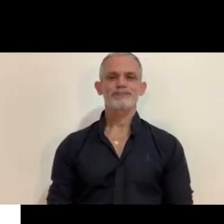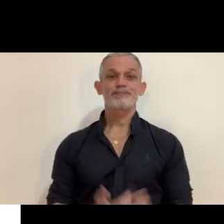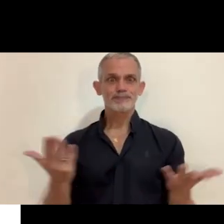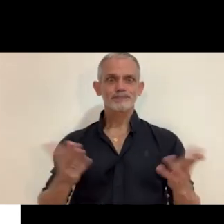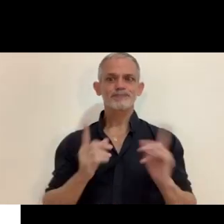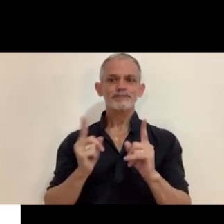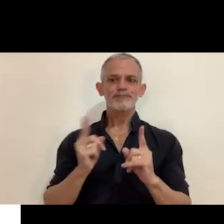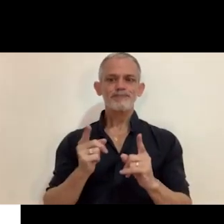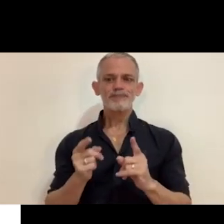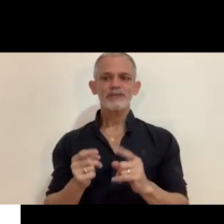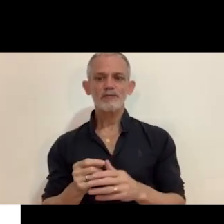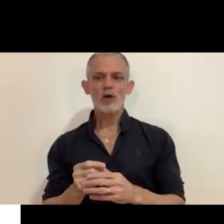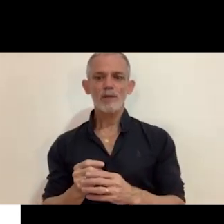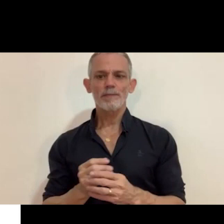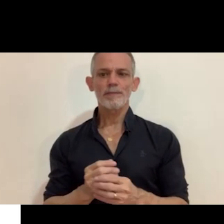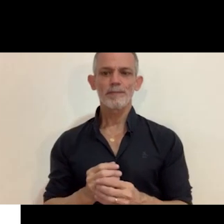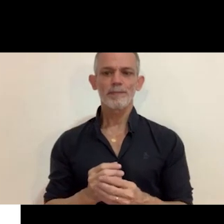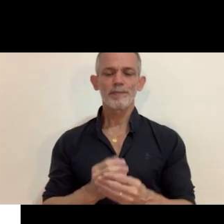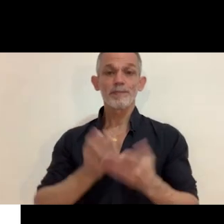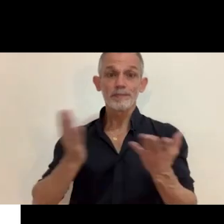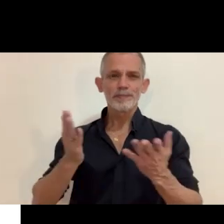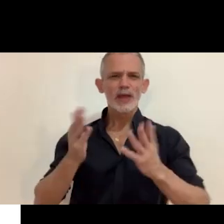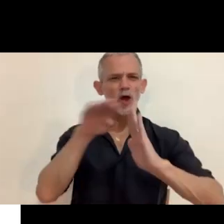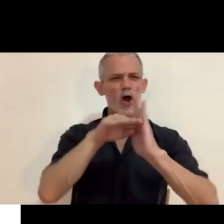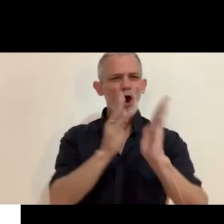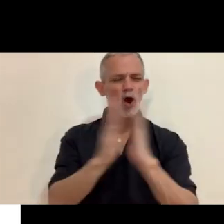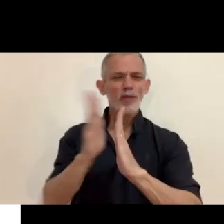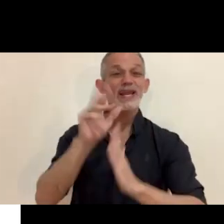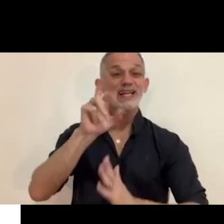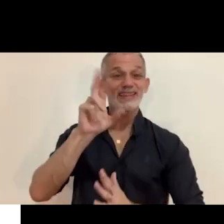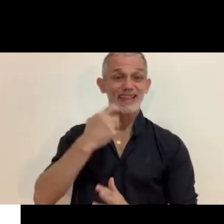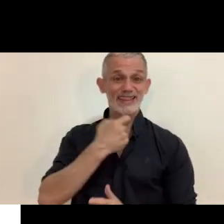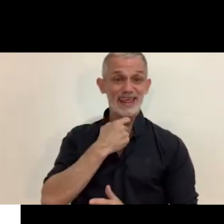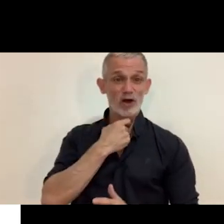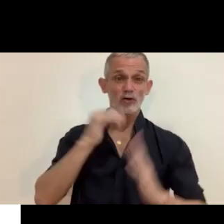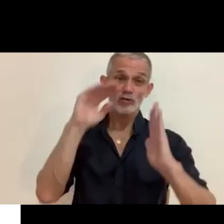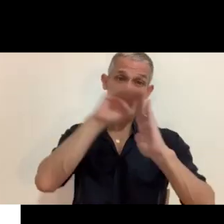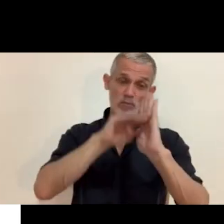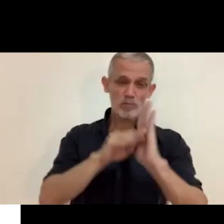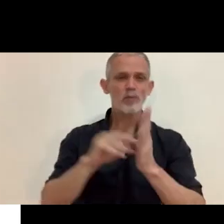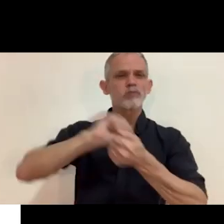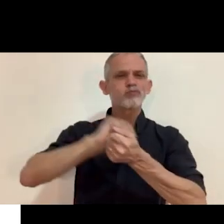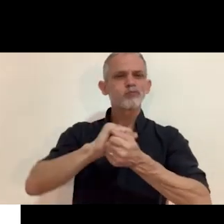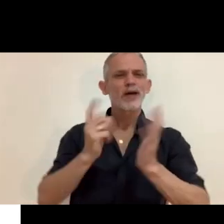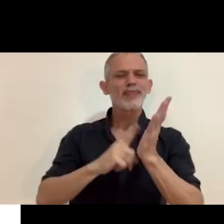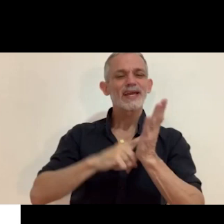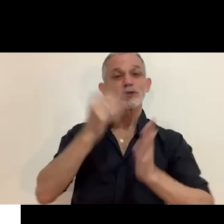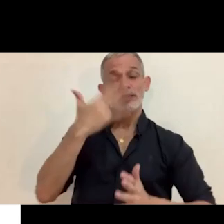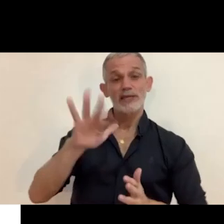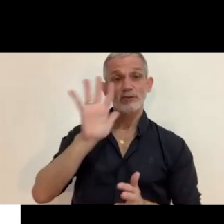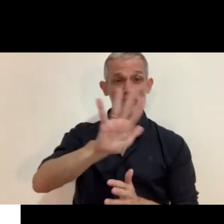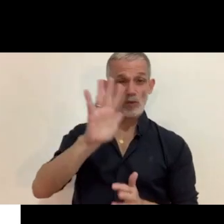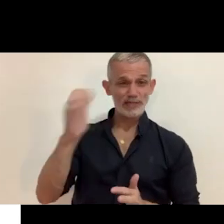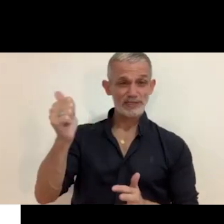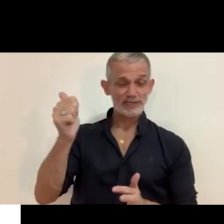Siguiendo el orden cronológico, el 30 de agosto se publicó el decreto 556.